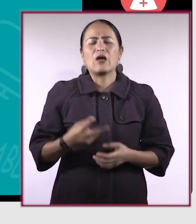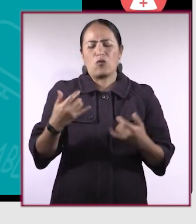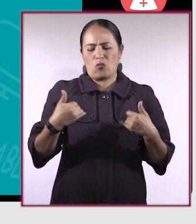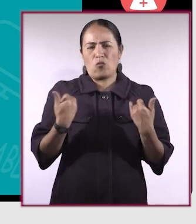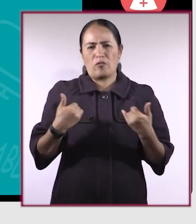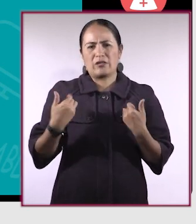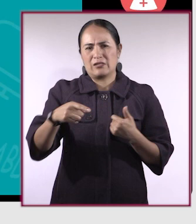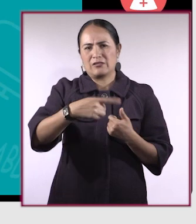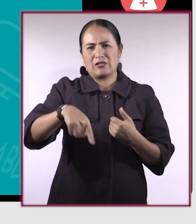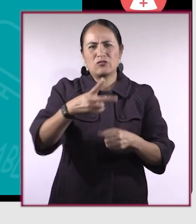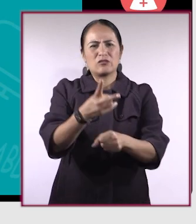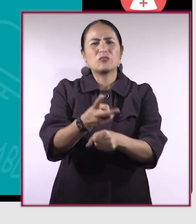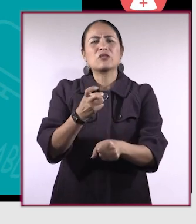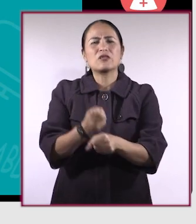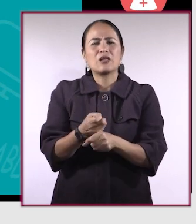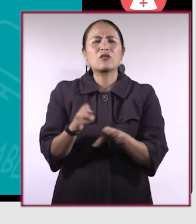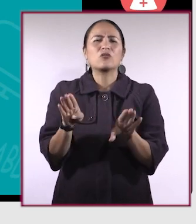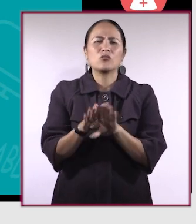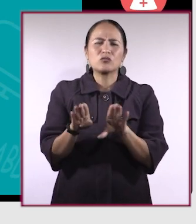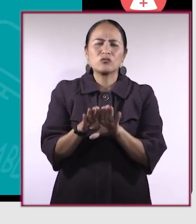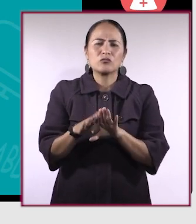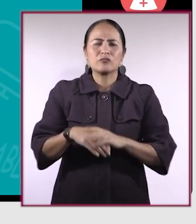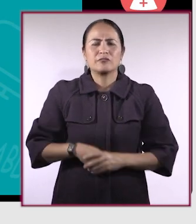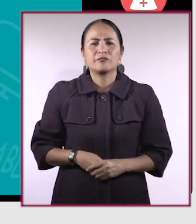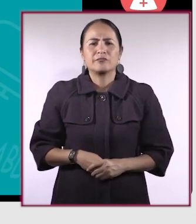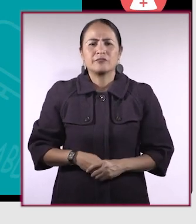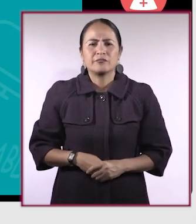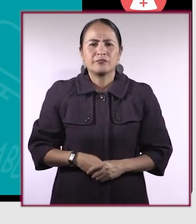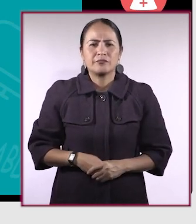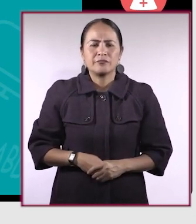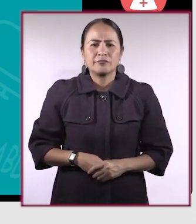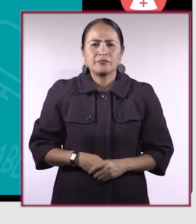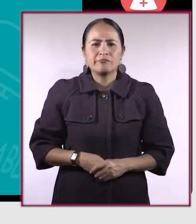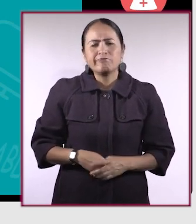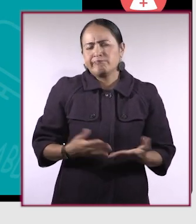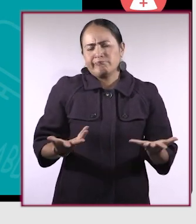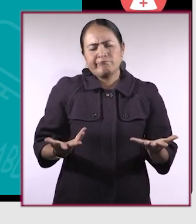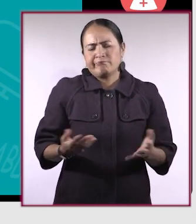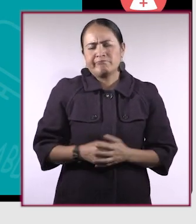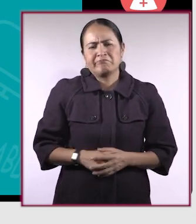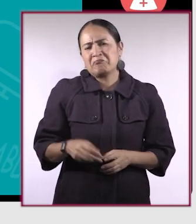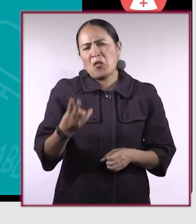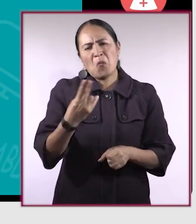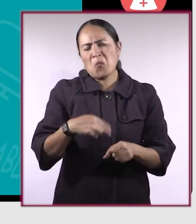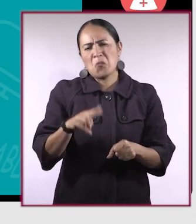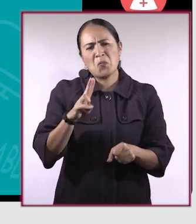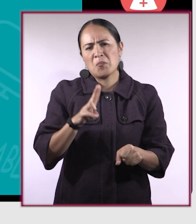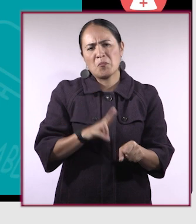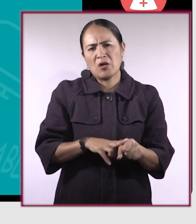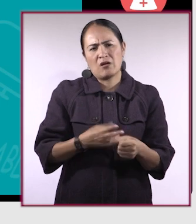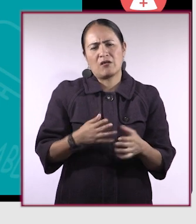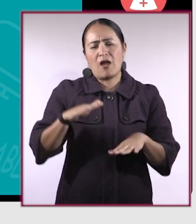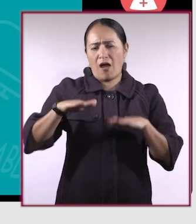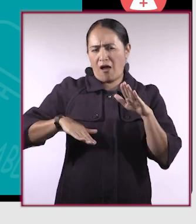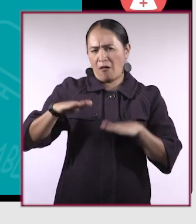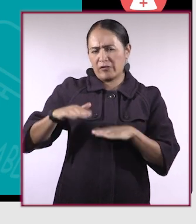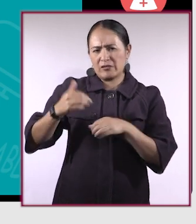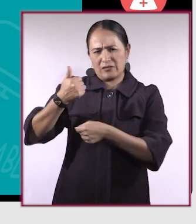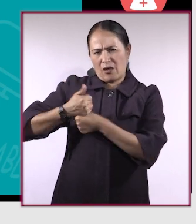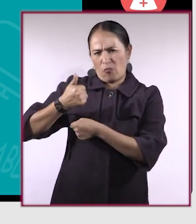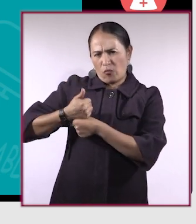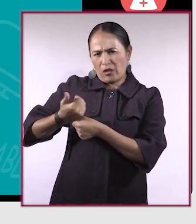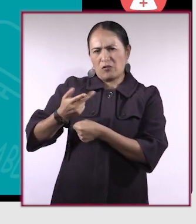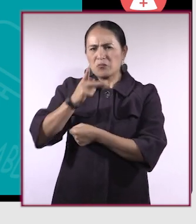¿Cómo hacer esta invitación, maestro? Yo creo que de manera natural, ¿no? A veces